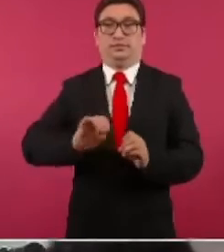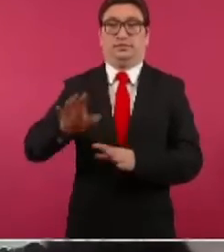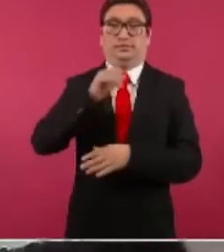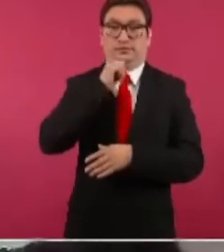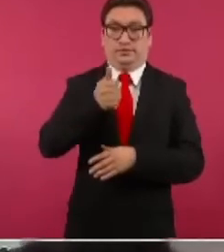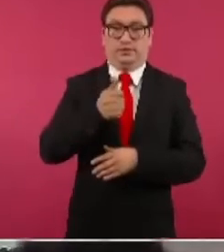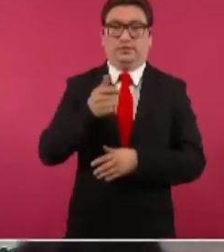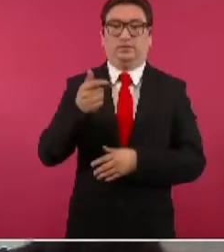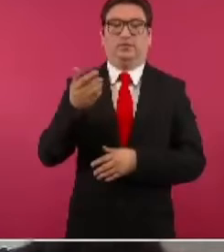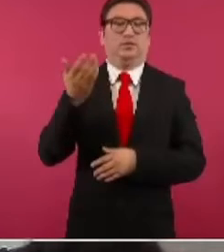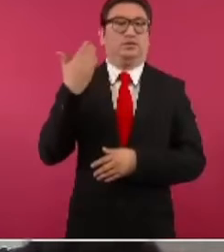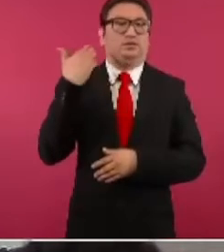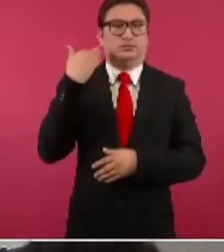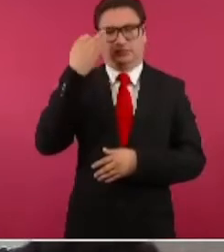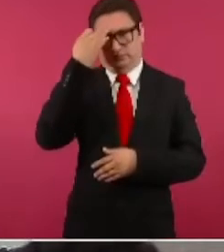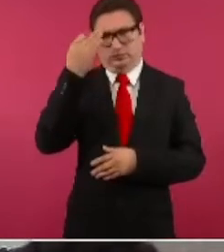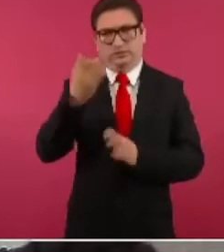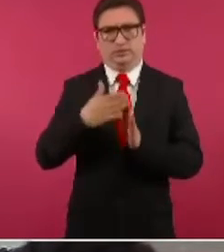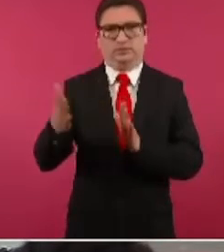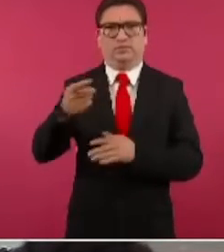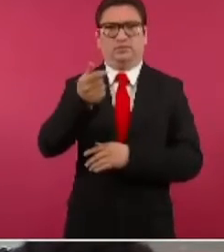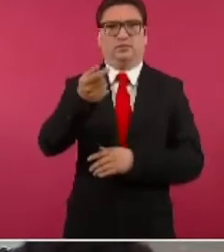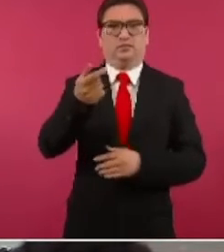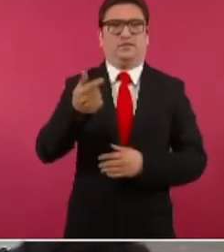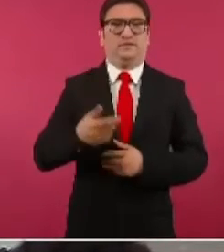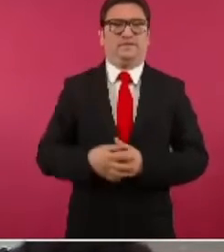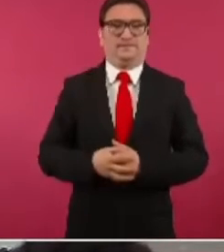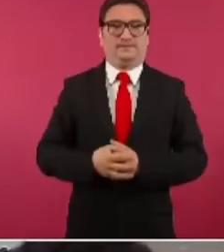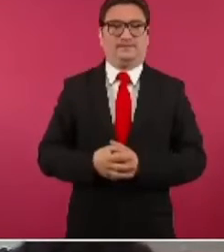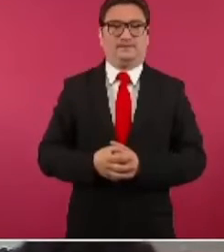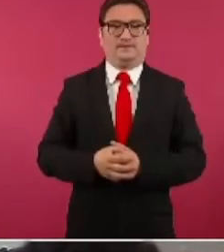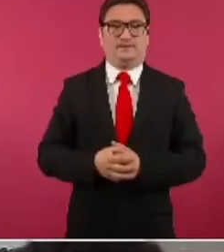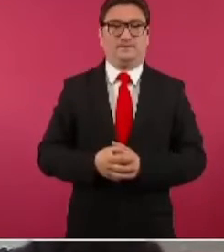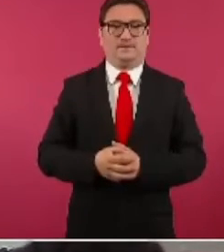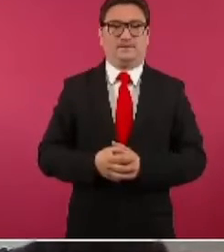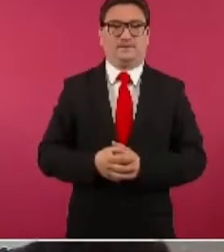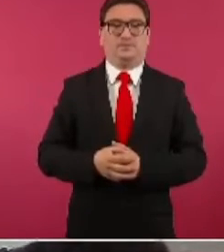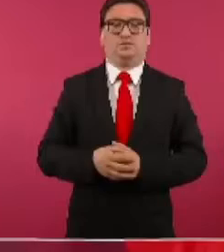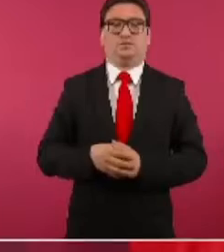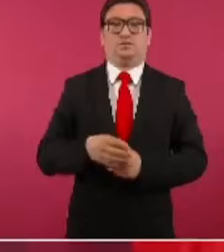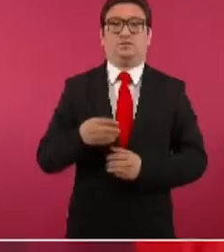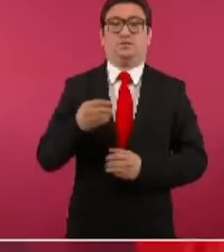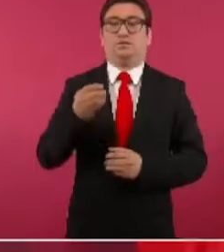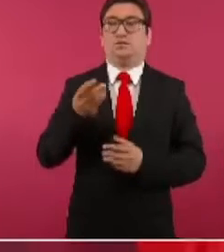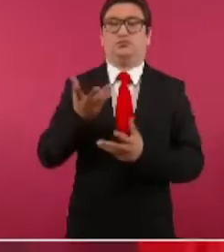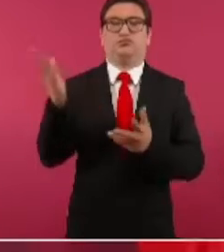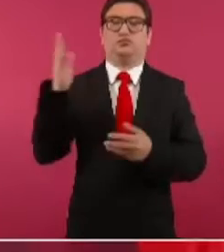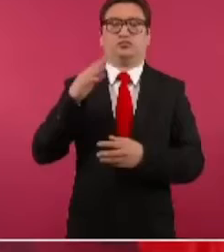Lleva poco tiempo y lo han estado